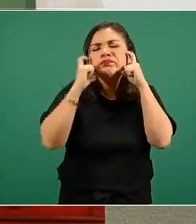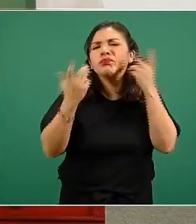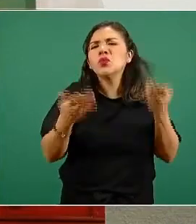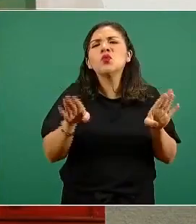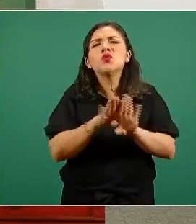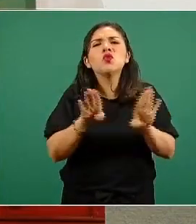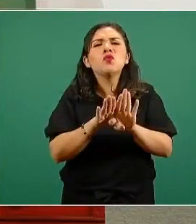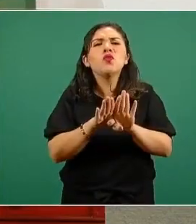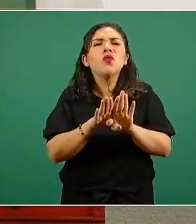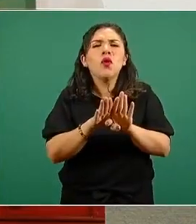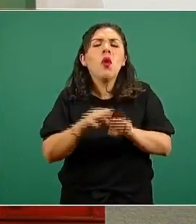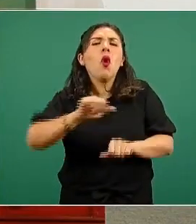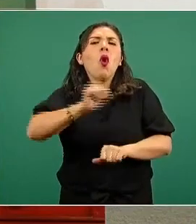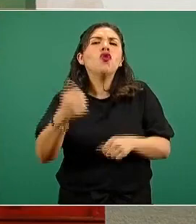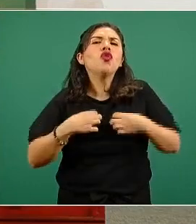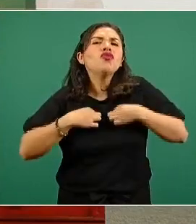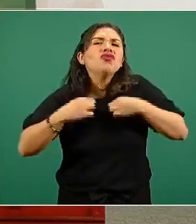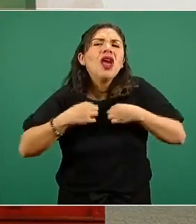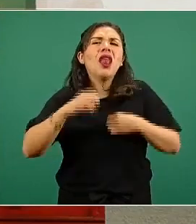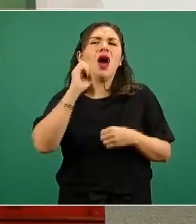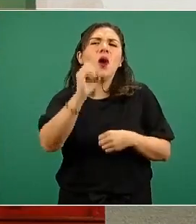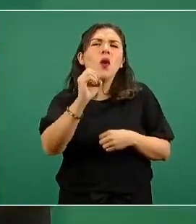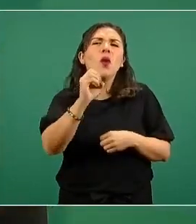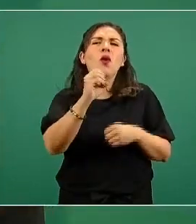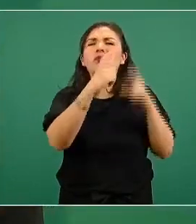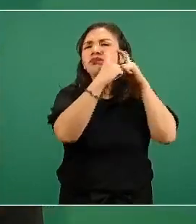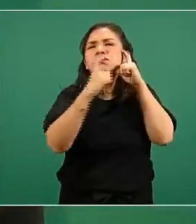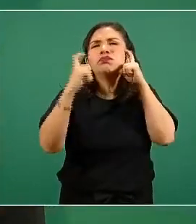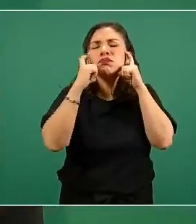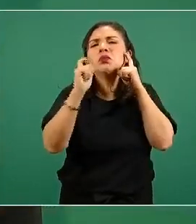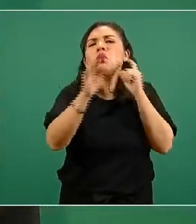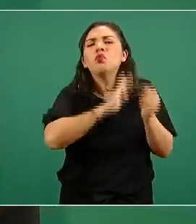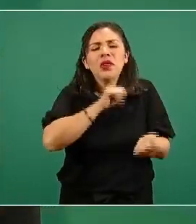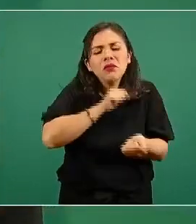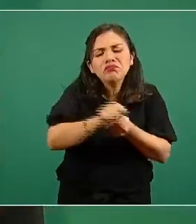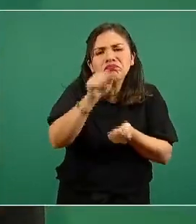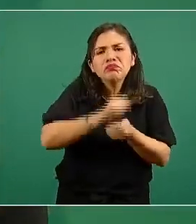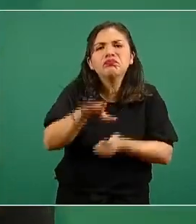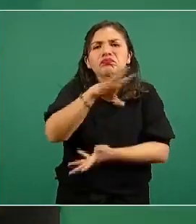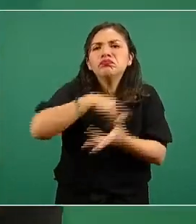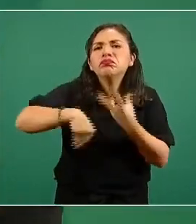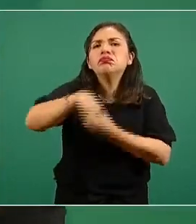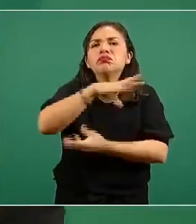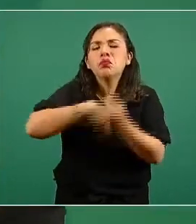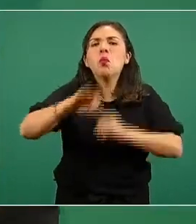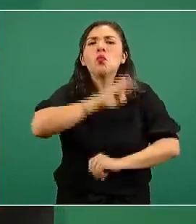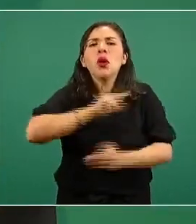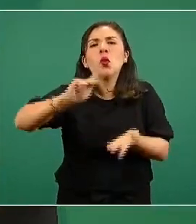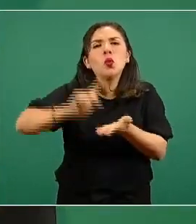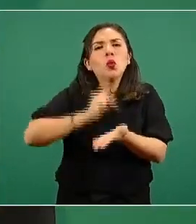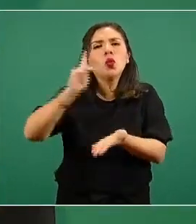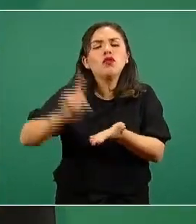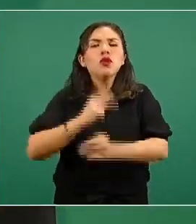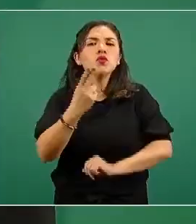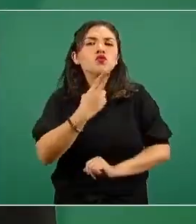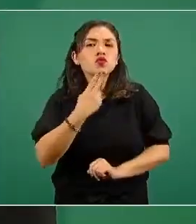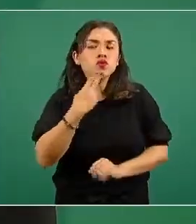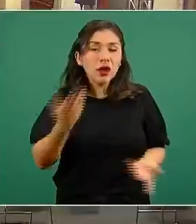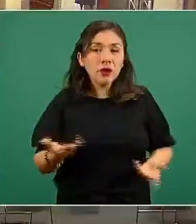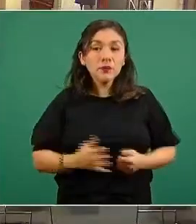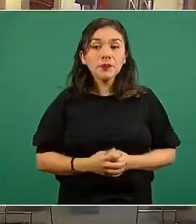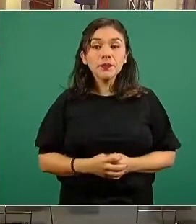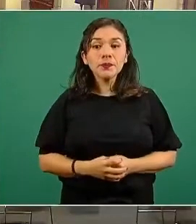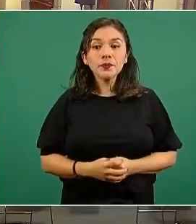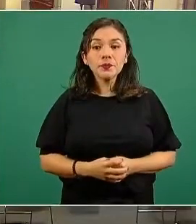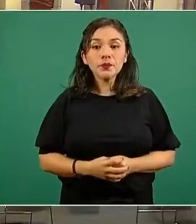la redundancia, utilizar de los cubrebocas que son lavables, que son reusables una y otra vez.